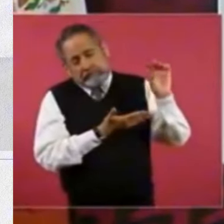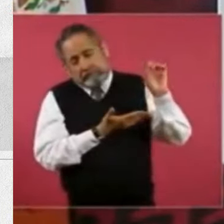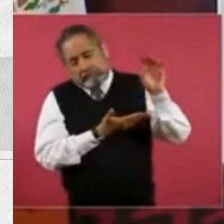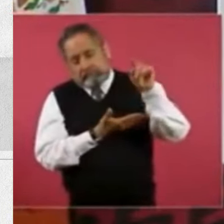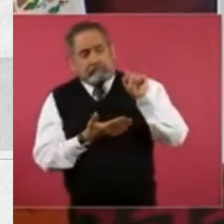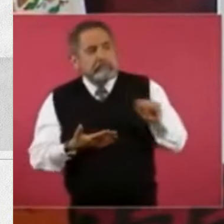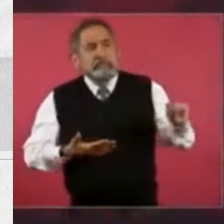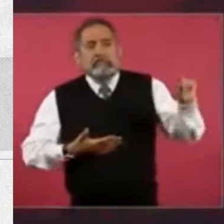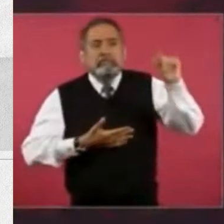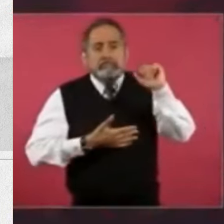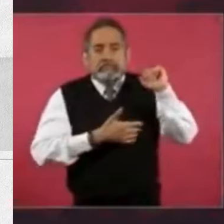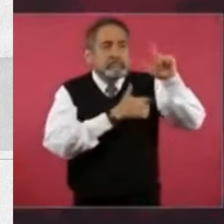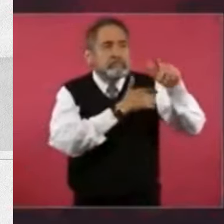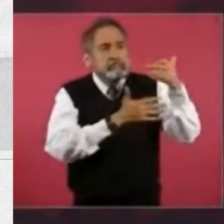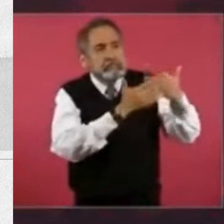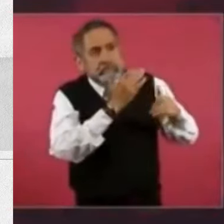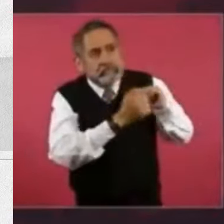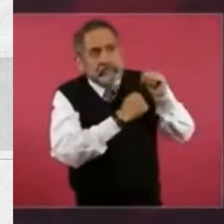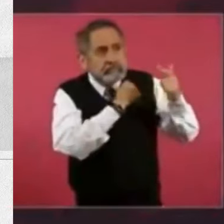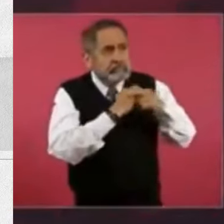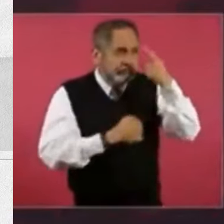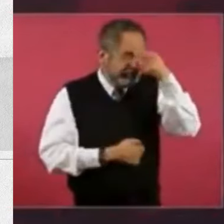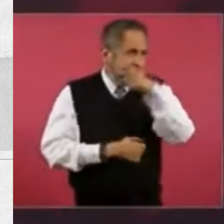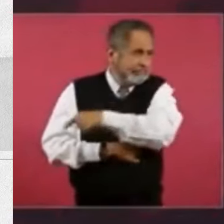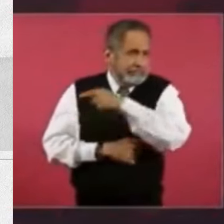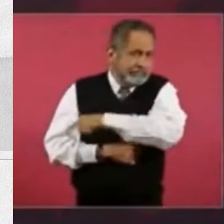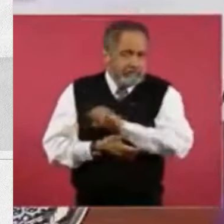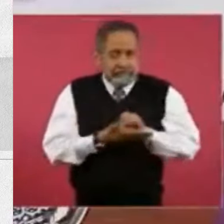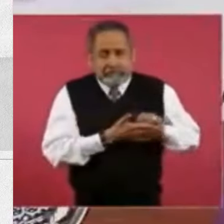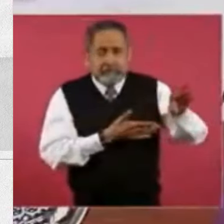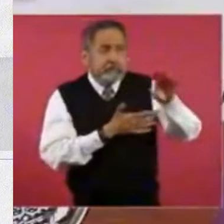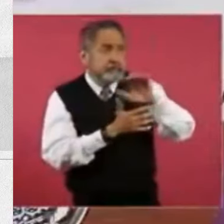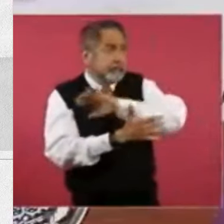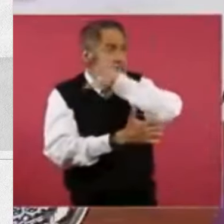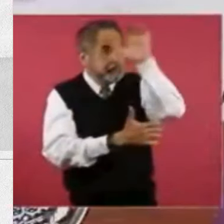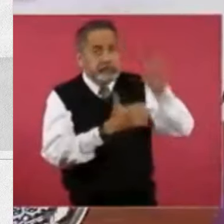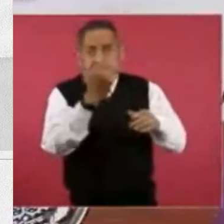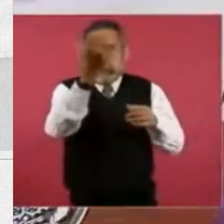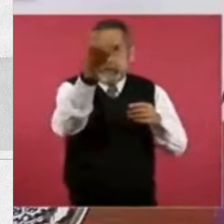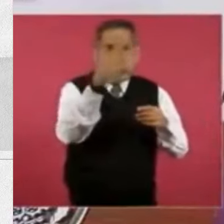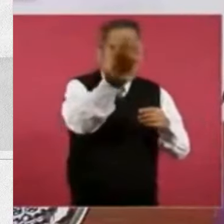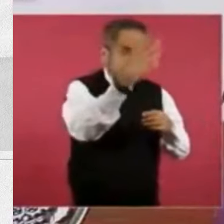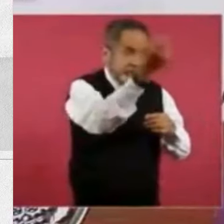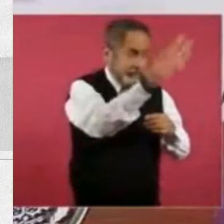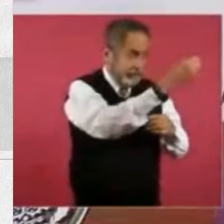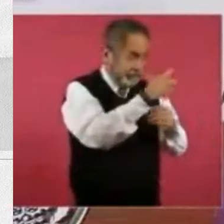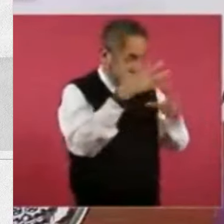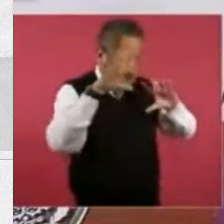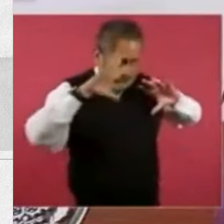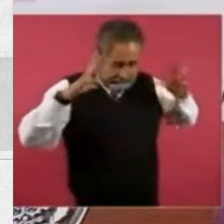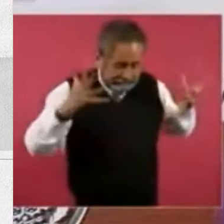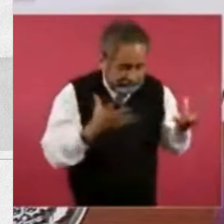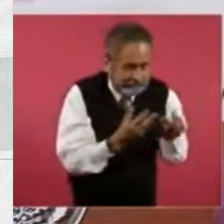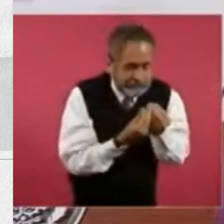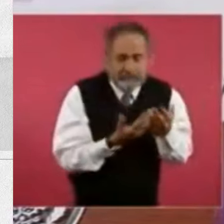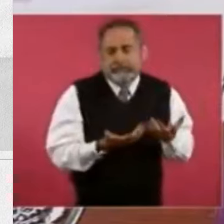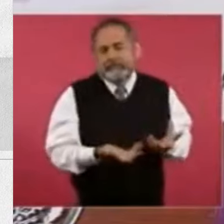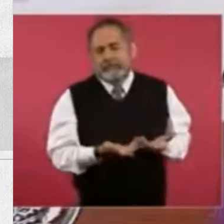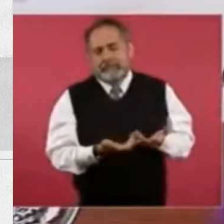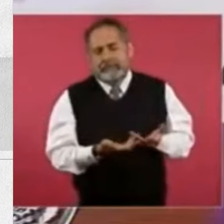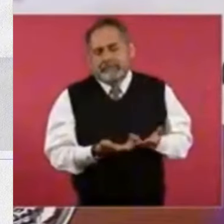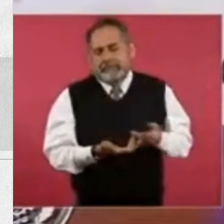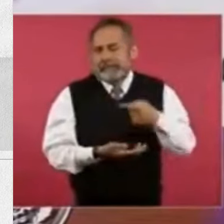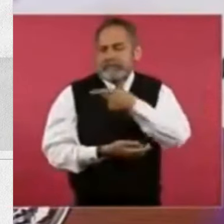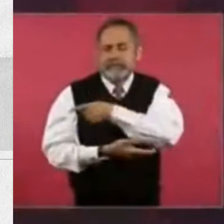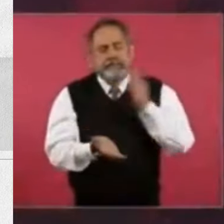algún asunto pendiente. Ya cuando se termina, pero ya van multas